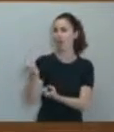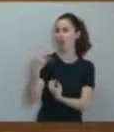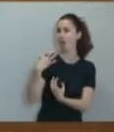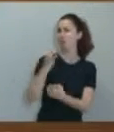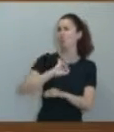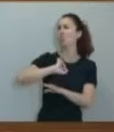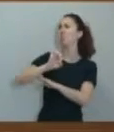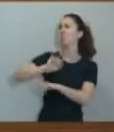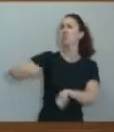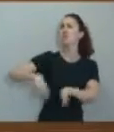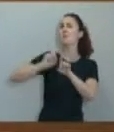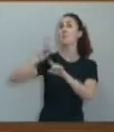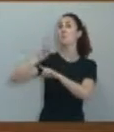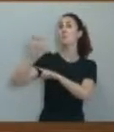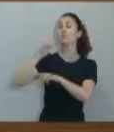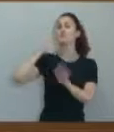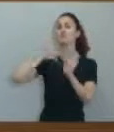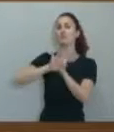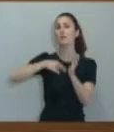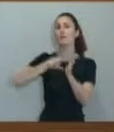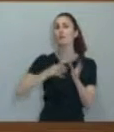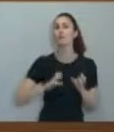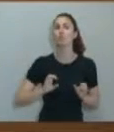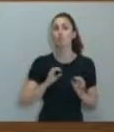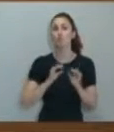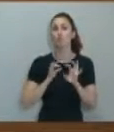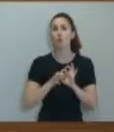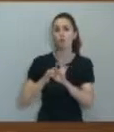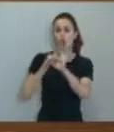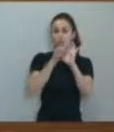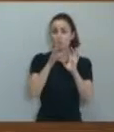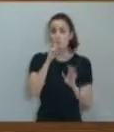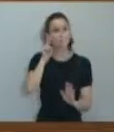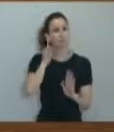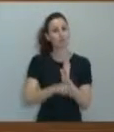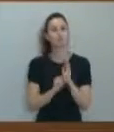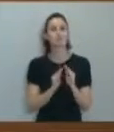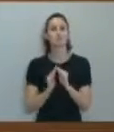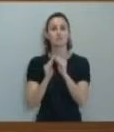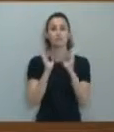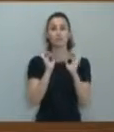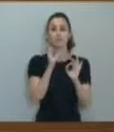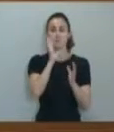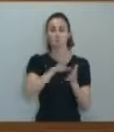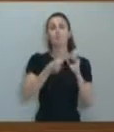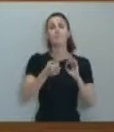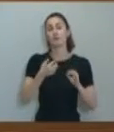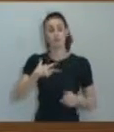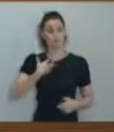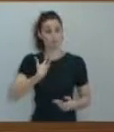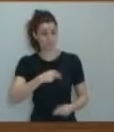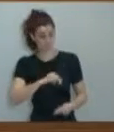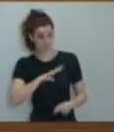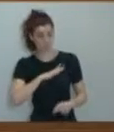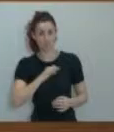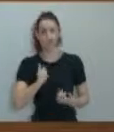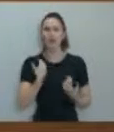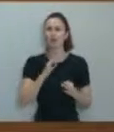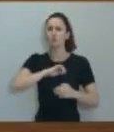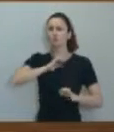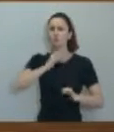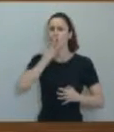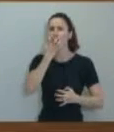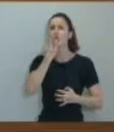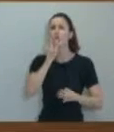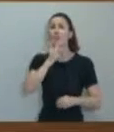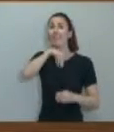Pero, como le decía, la Unión Europea es un proyecto colectivo y es un proyecto colectivo donde las normas son comunes y donde se aplica un cierto rigor en el uso de los fondos públicos. Que